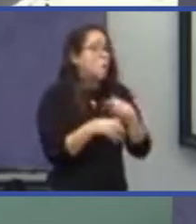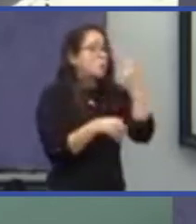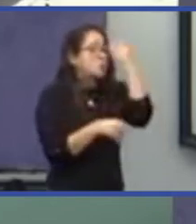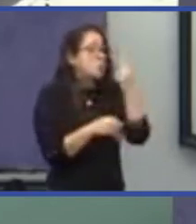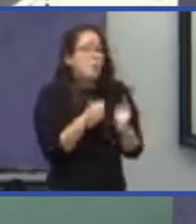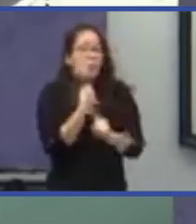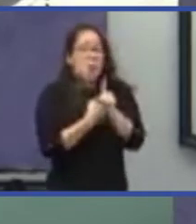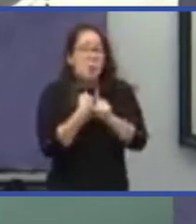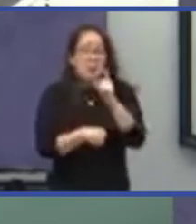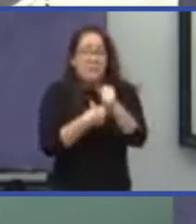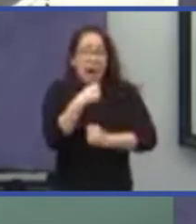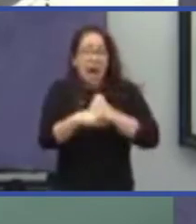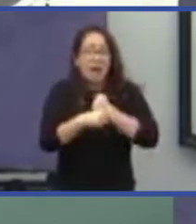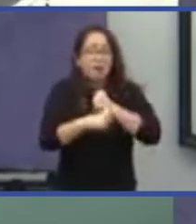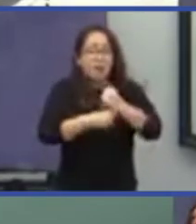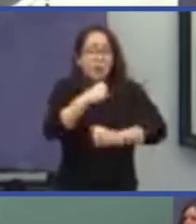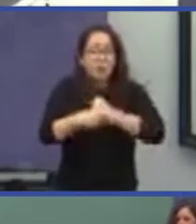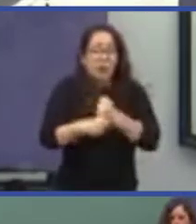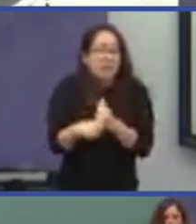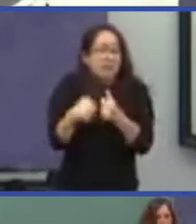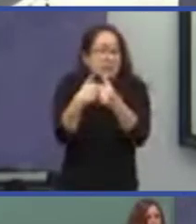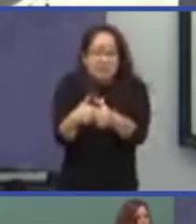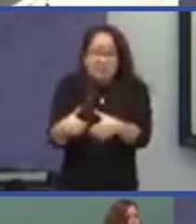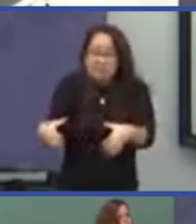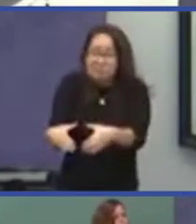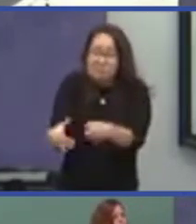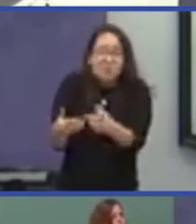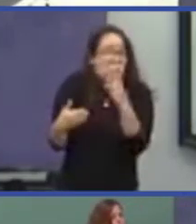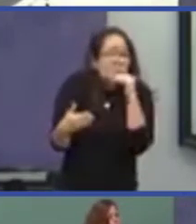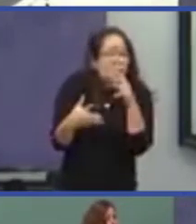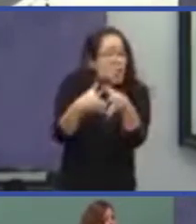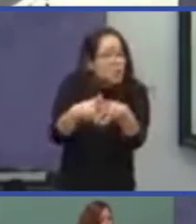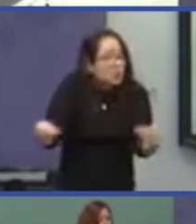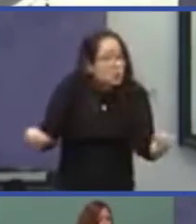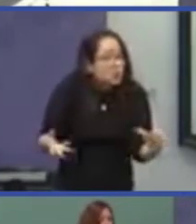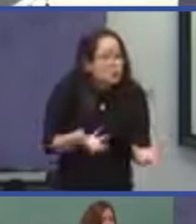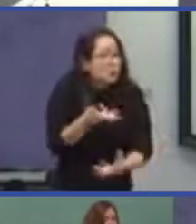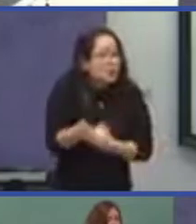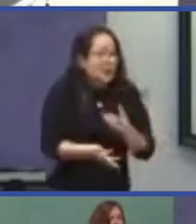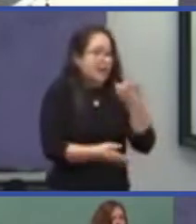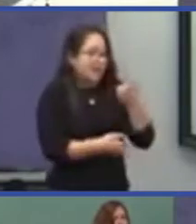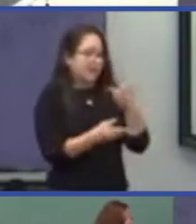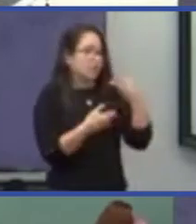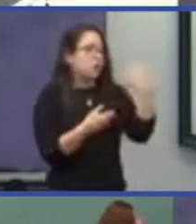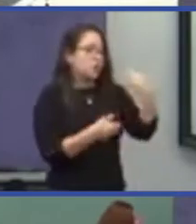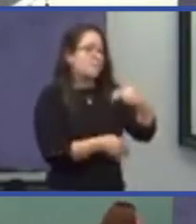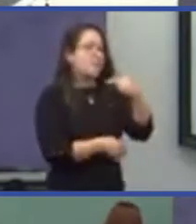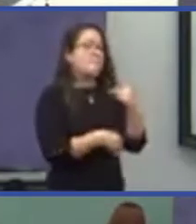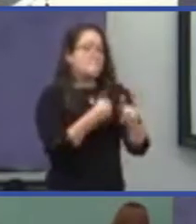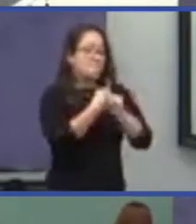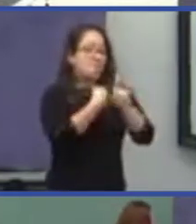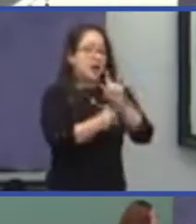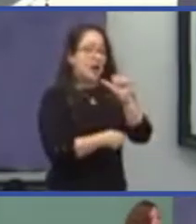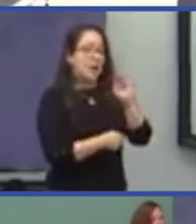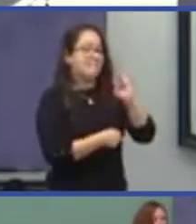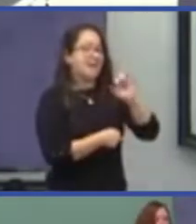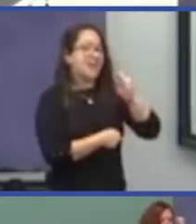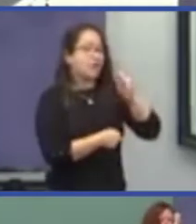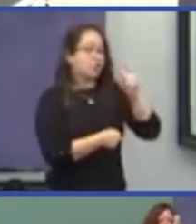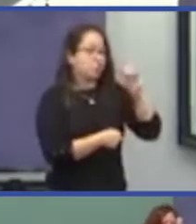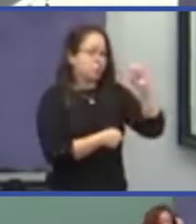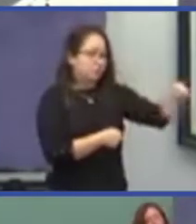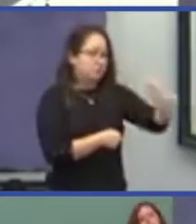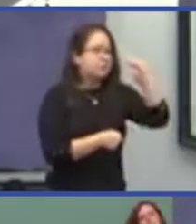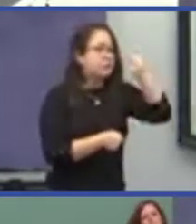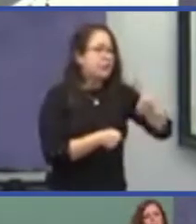siglos, en resolverse. Esos problemas se llaman problemas abiertos. Y hay veces que hay matemáticos y matemáticos que se